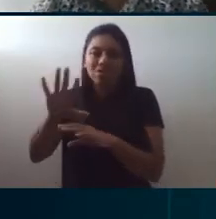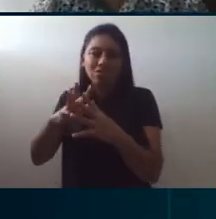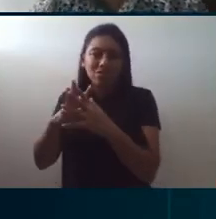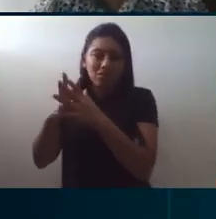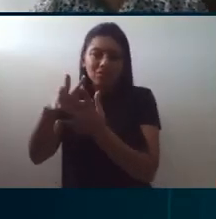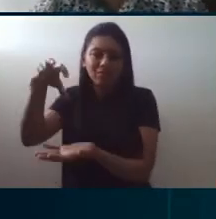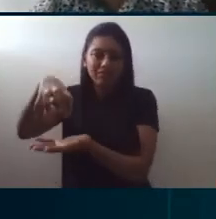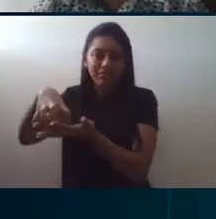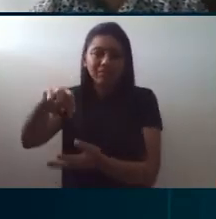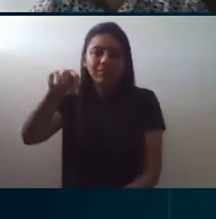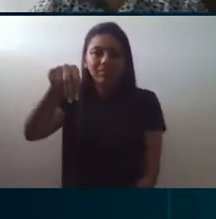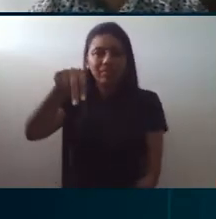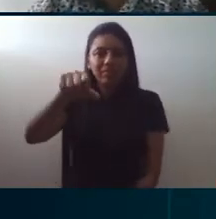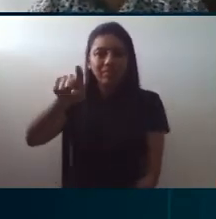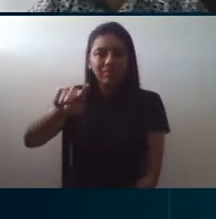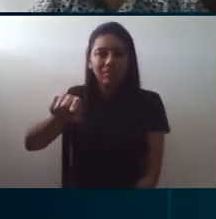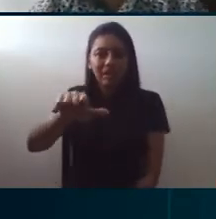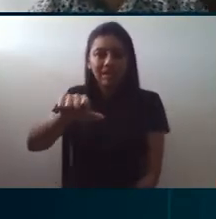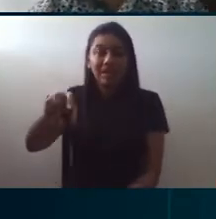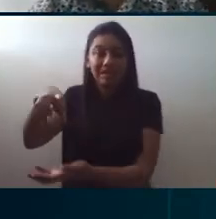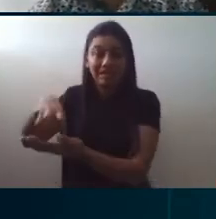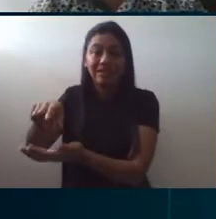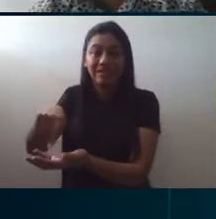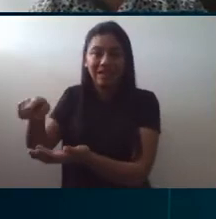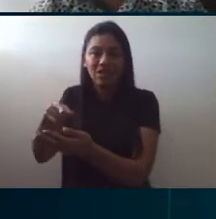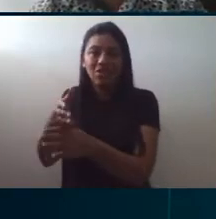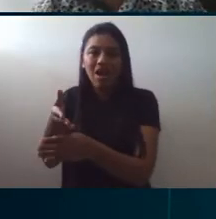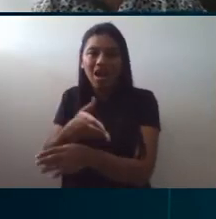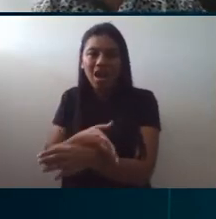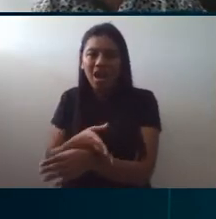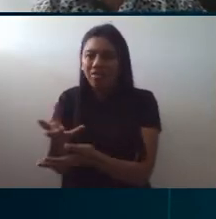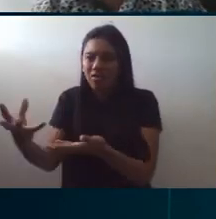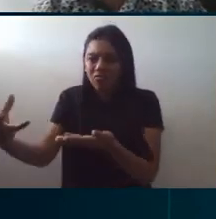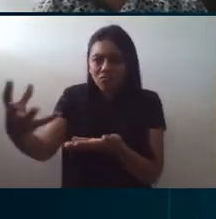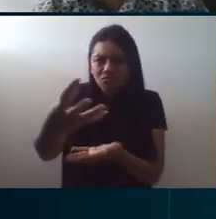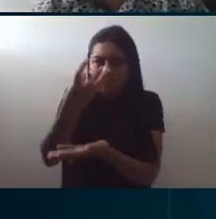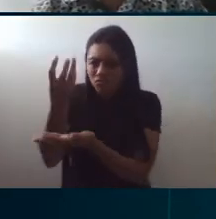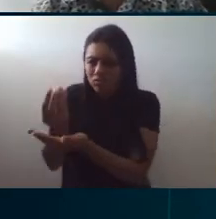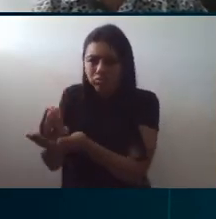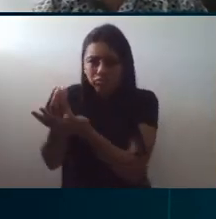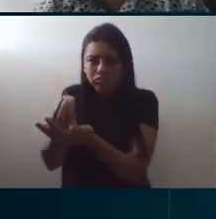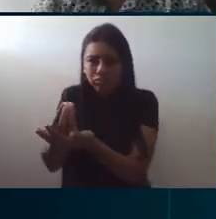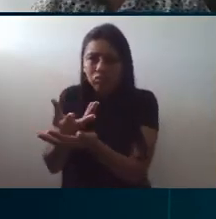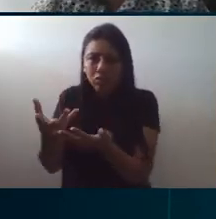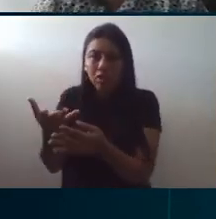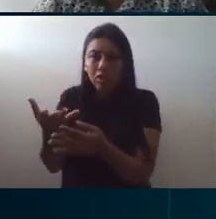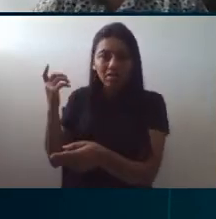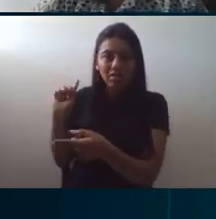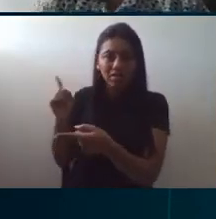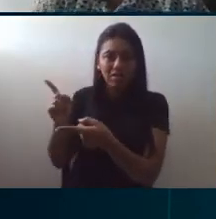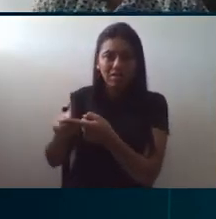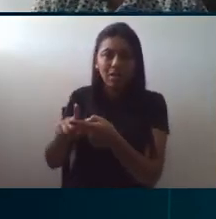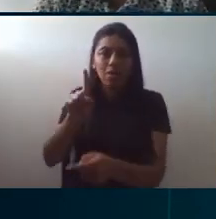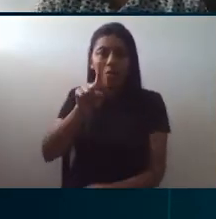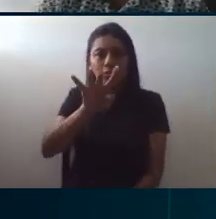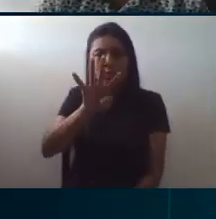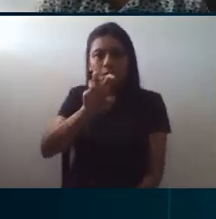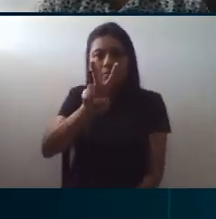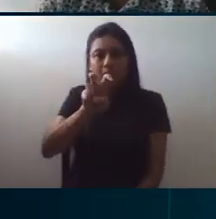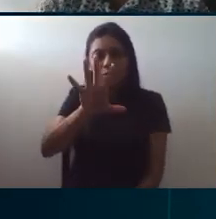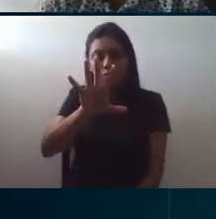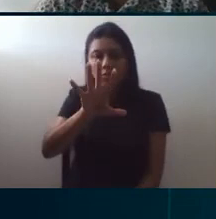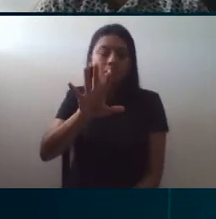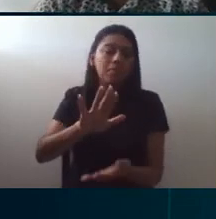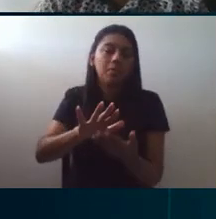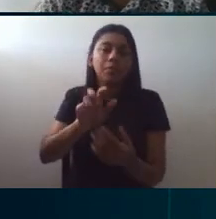que ven ahí en pantalla, ustedes podrán ver todas las lecciones aprendidas que ha tenido la NASA desde casi 1972, todos los años, clasificadas